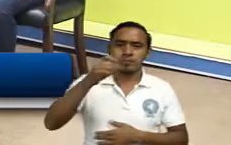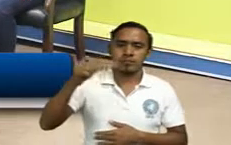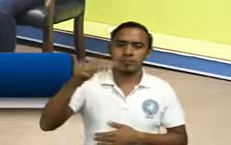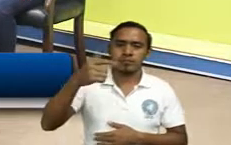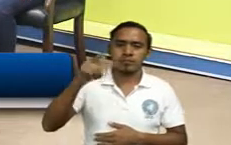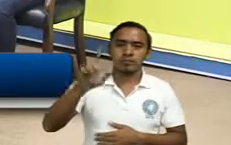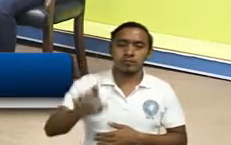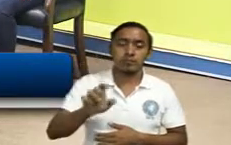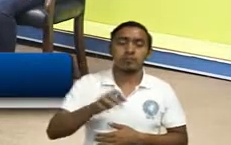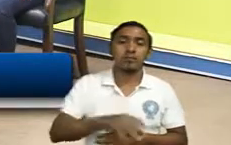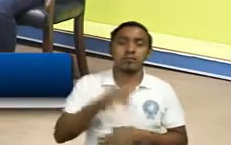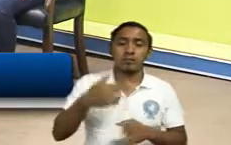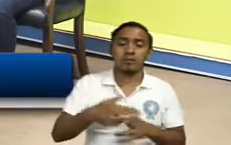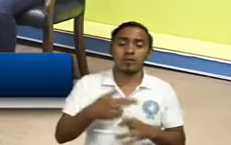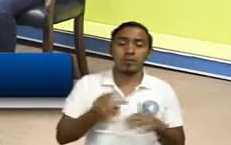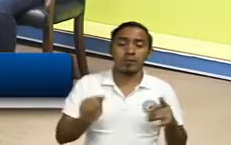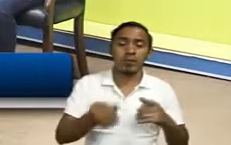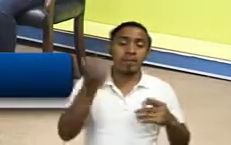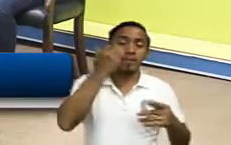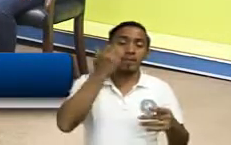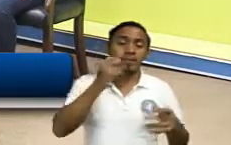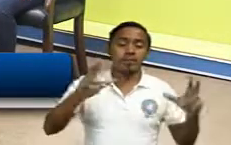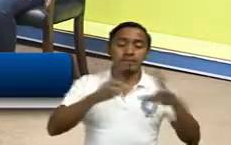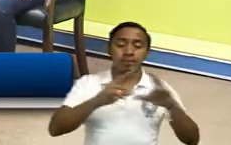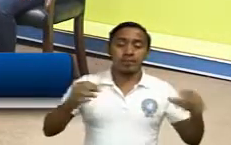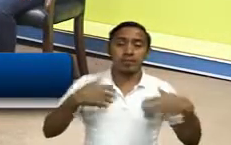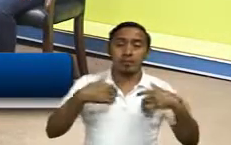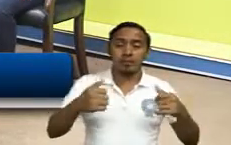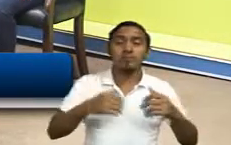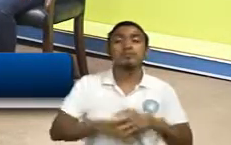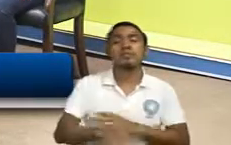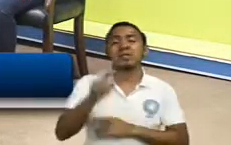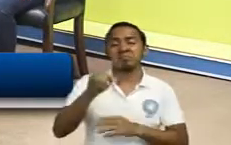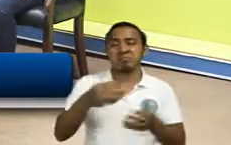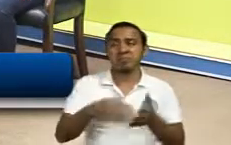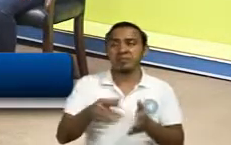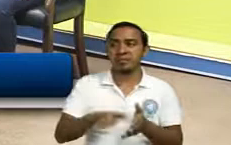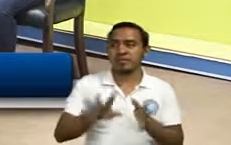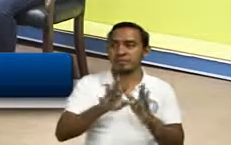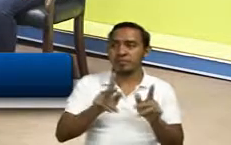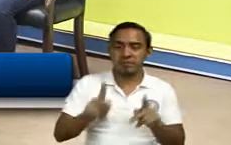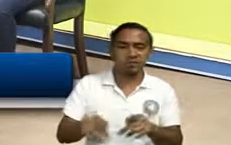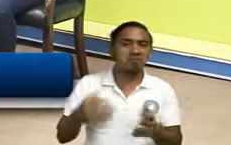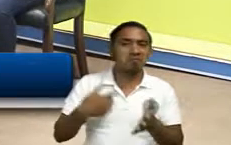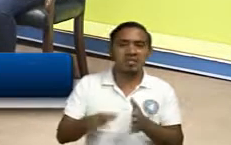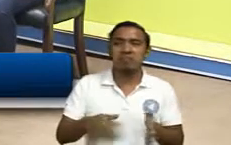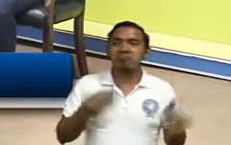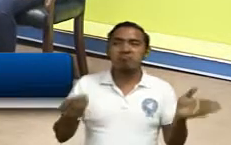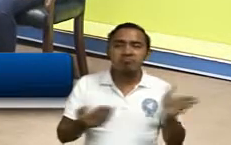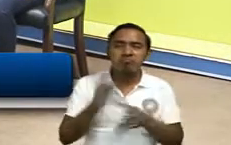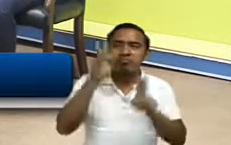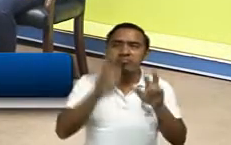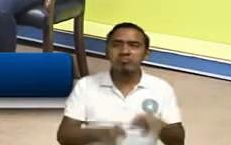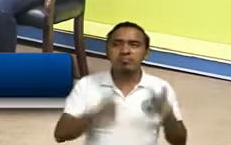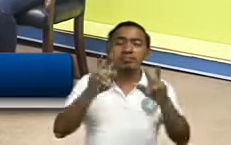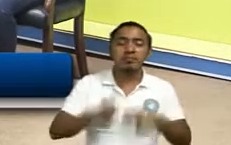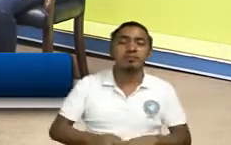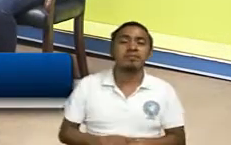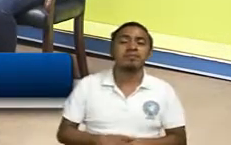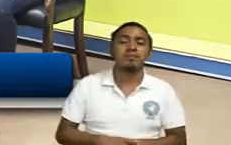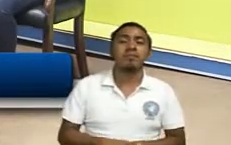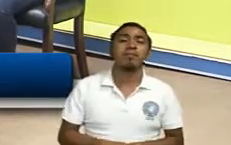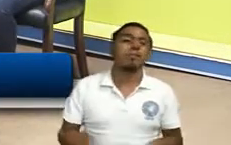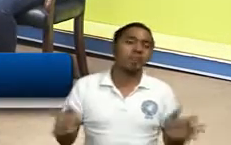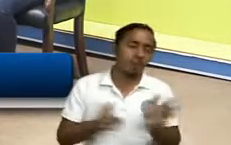de padecimiento de la salud de Nicaragua y ya le aparece el link. Así es, toda aquí, la población tiene acceso y pueden revisar lo que aquí busquen. Registra,